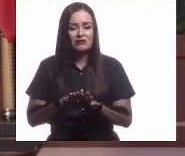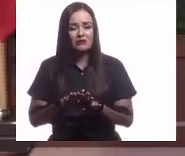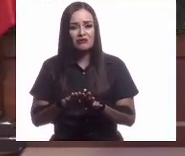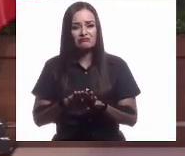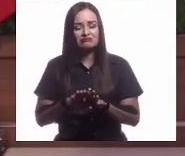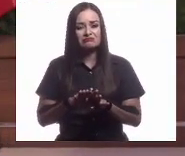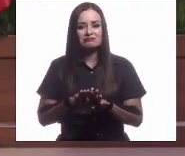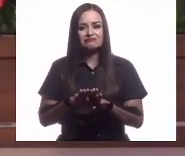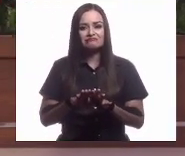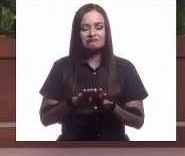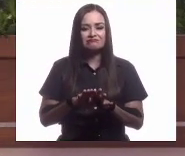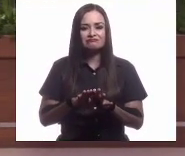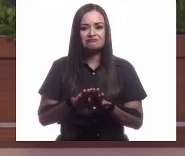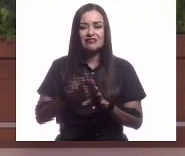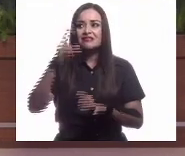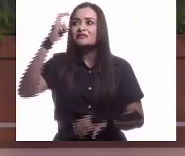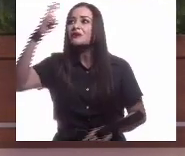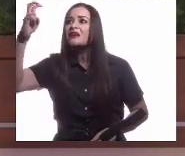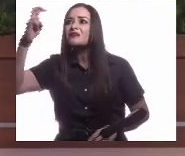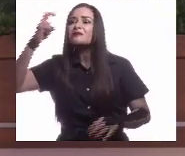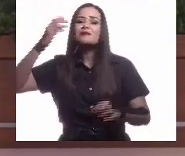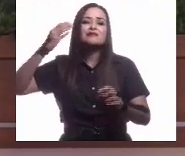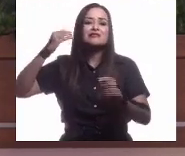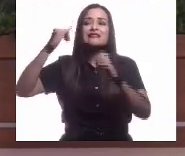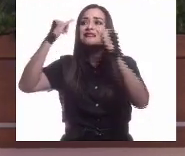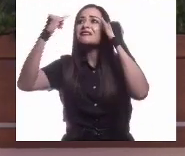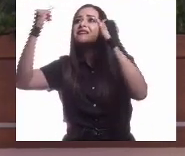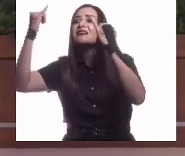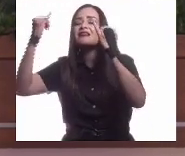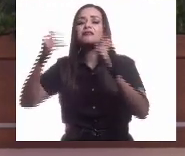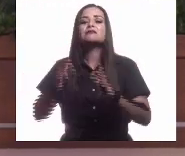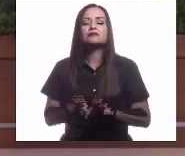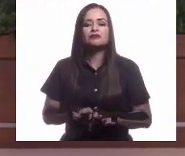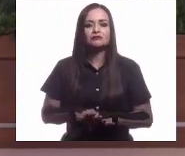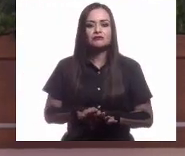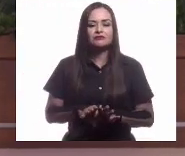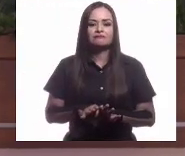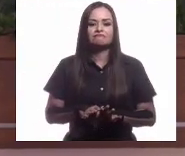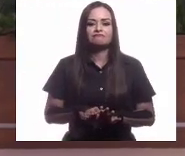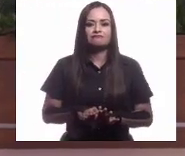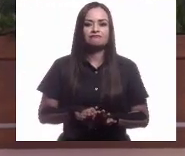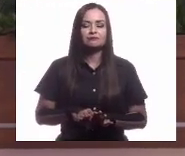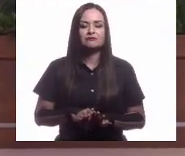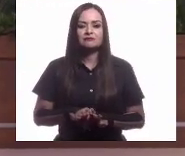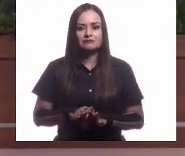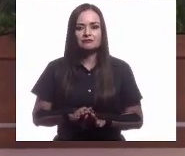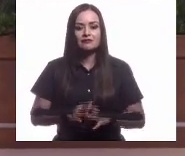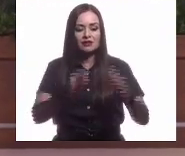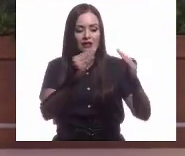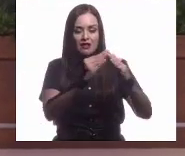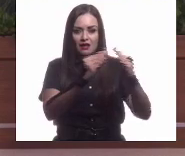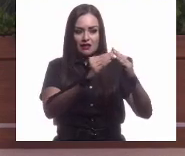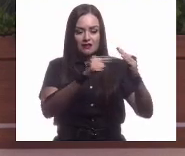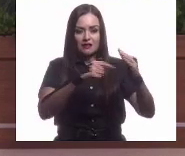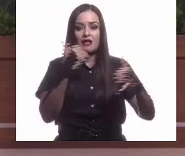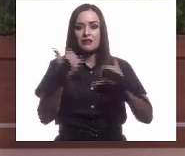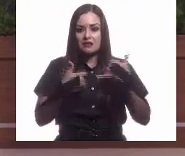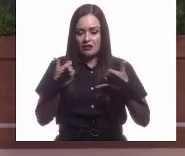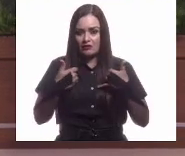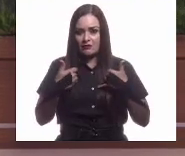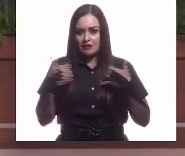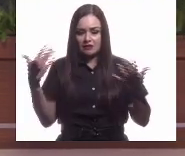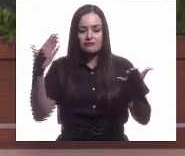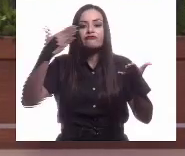a alcanzar los sueños, las ideas que tenía, que ocupaba un empujón. Se acercó a la casa del emprendedor del Instituto Sudcaliforniano